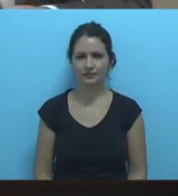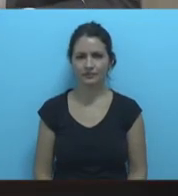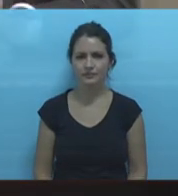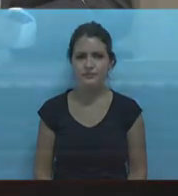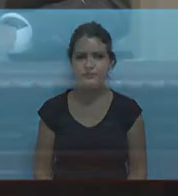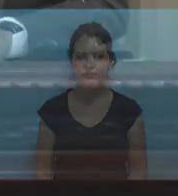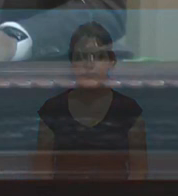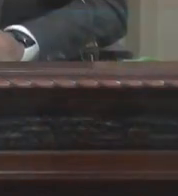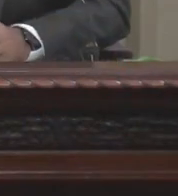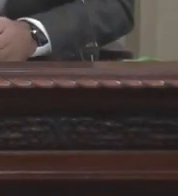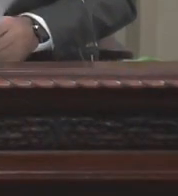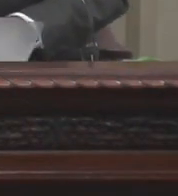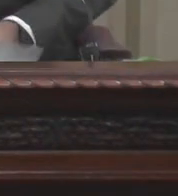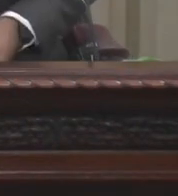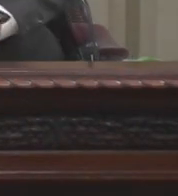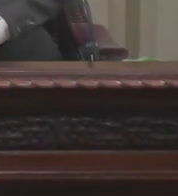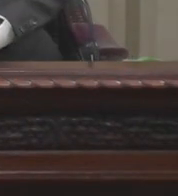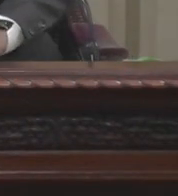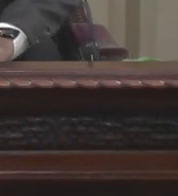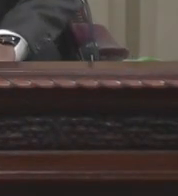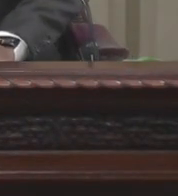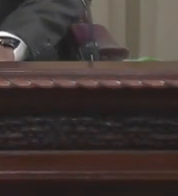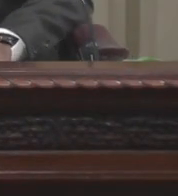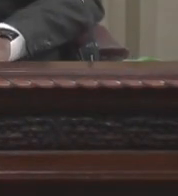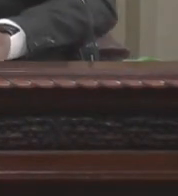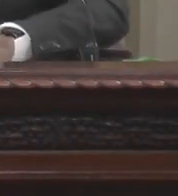Muchas gracias, diputado. Diputada Agustina Donet.